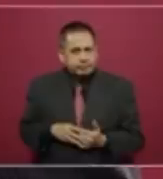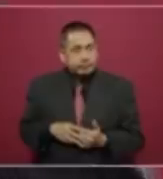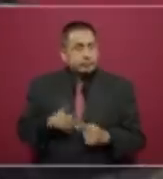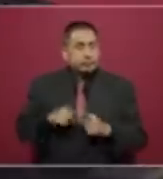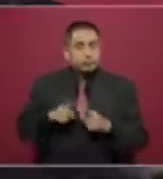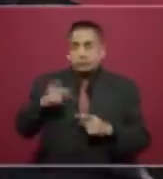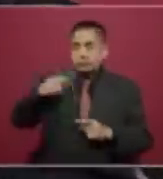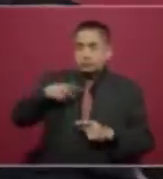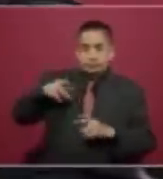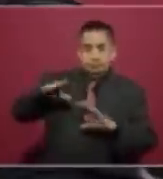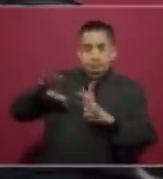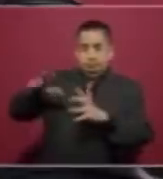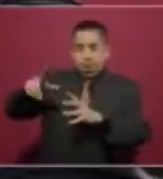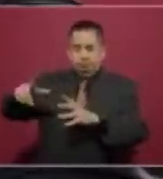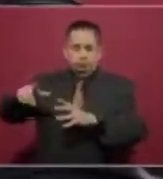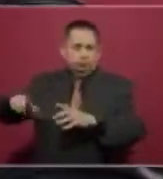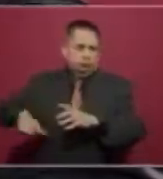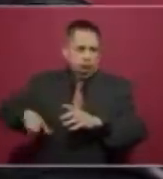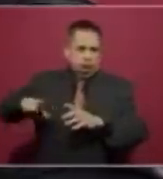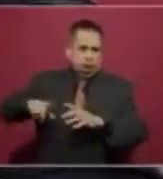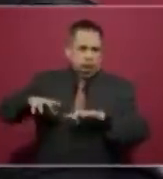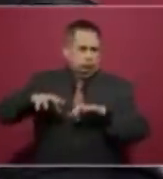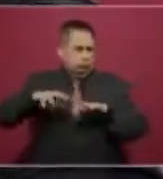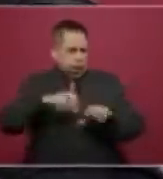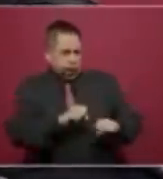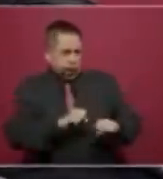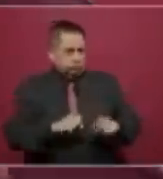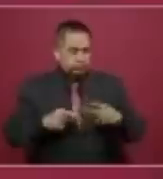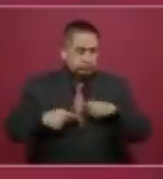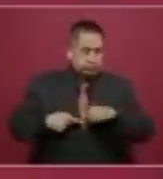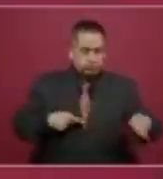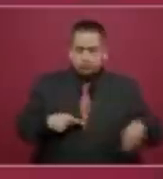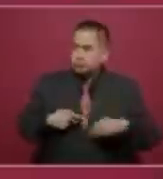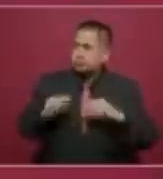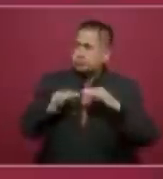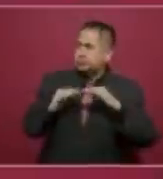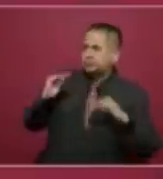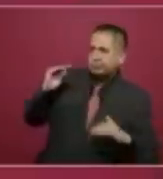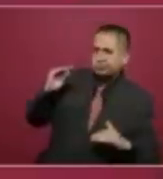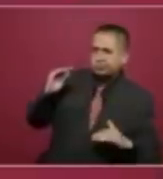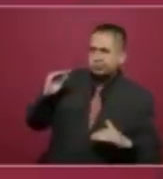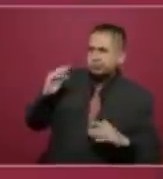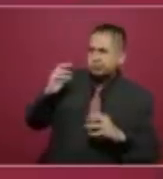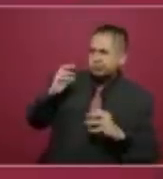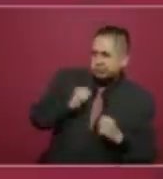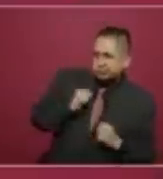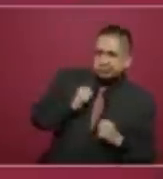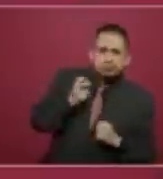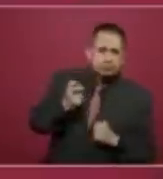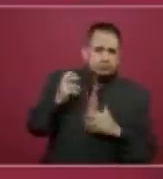opresor, el oprimido, es inferior.